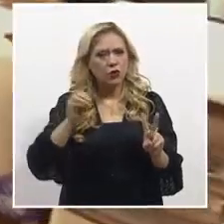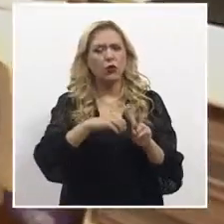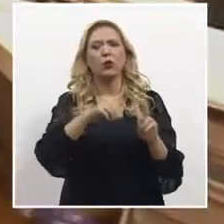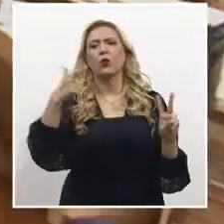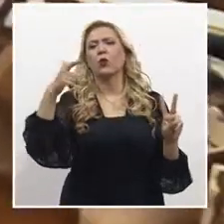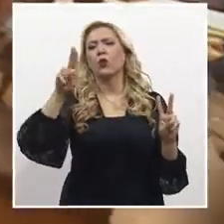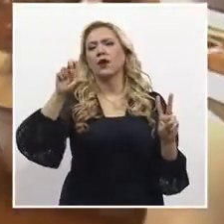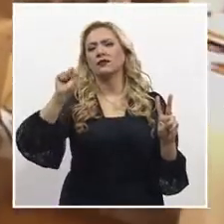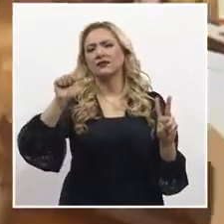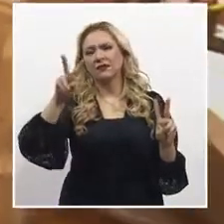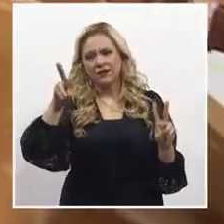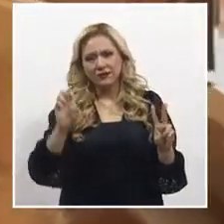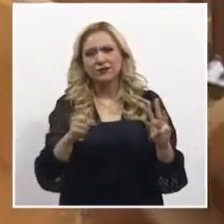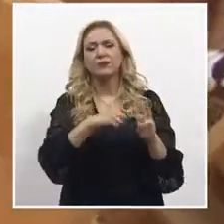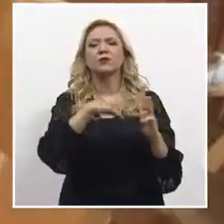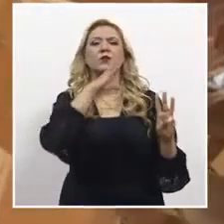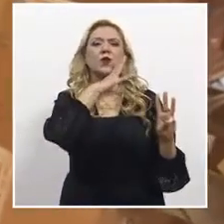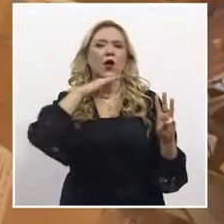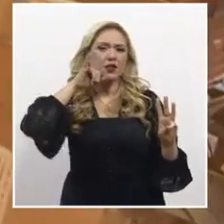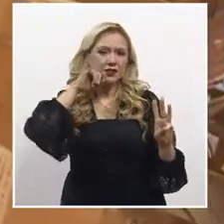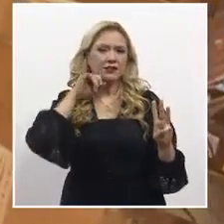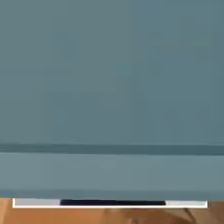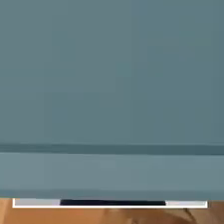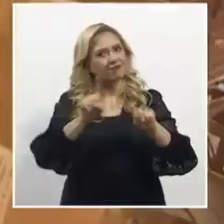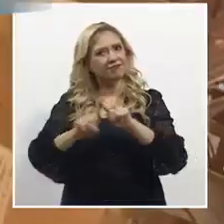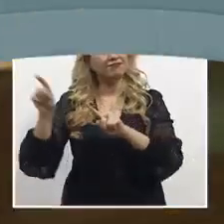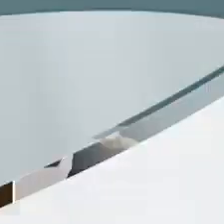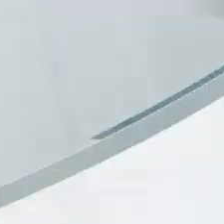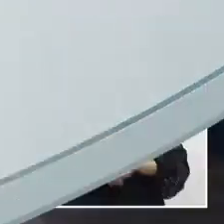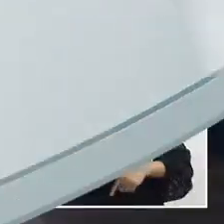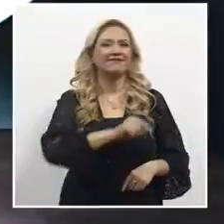y Mocorito, entre otros.